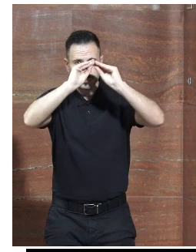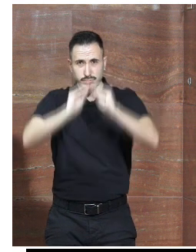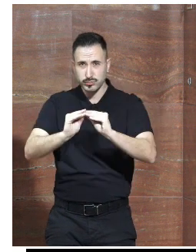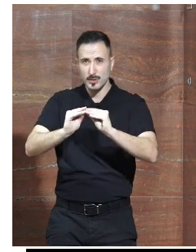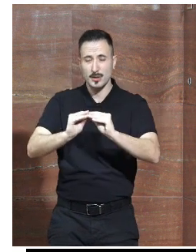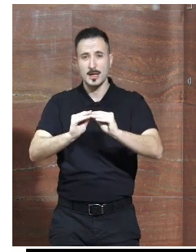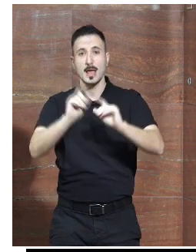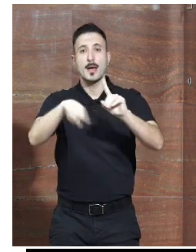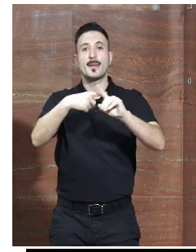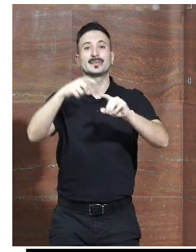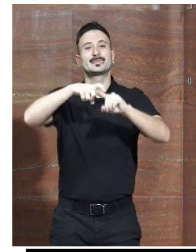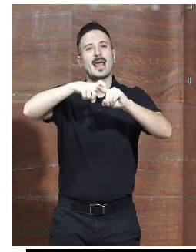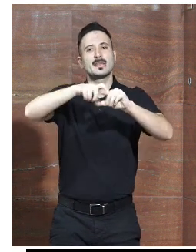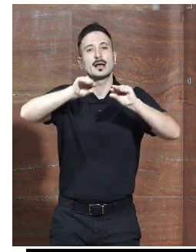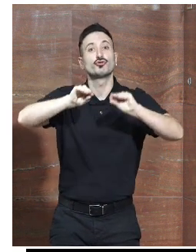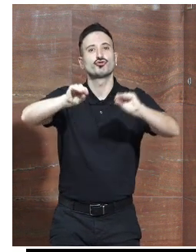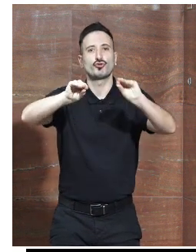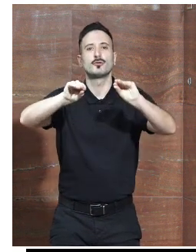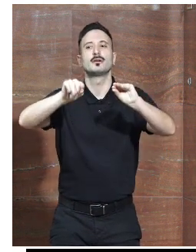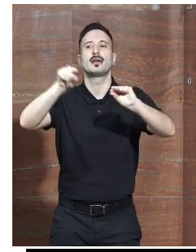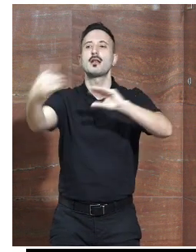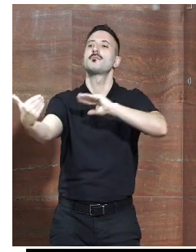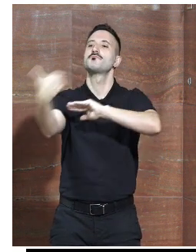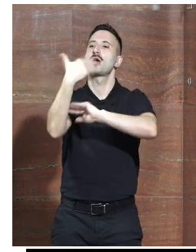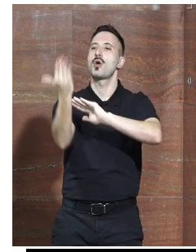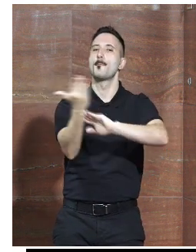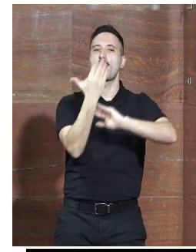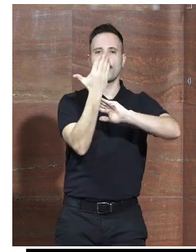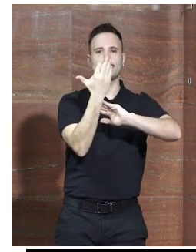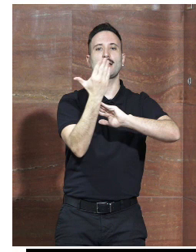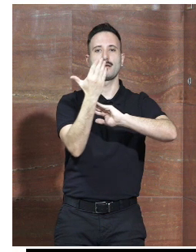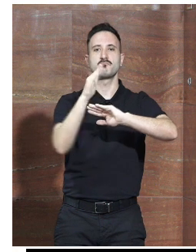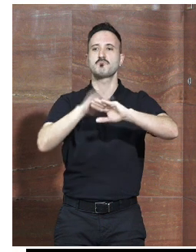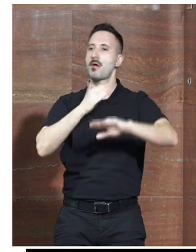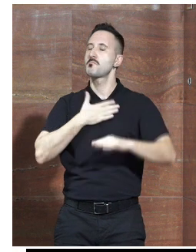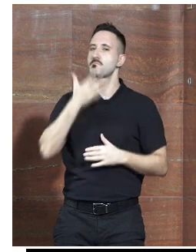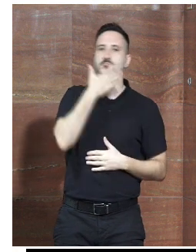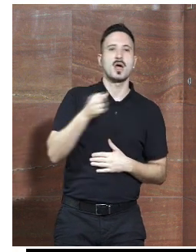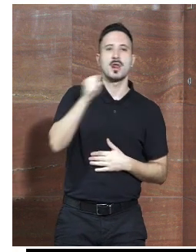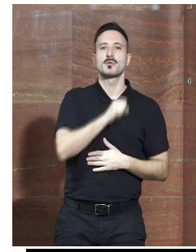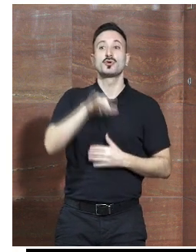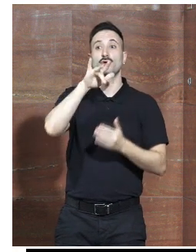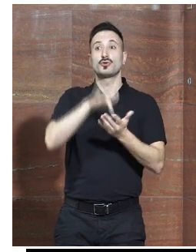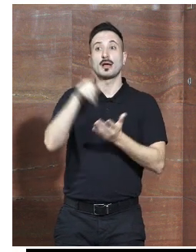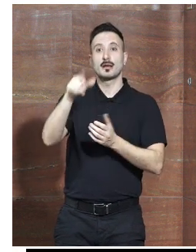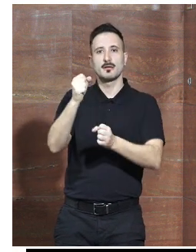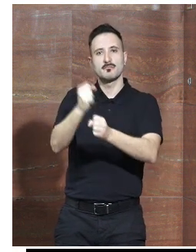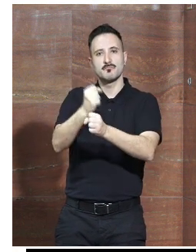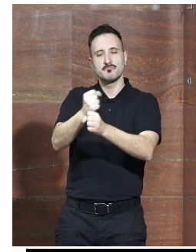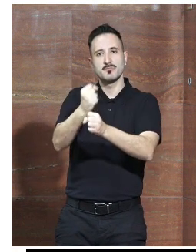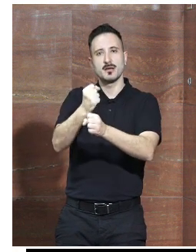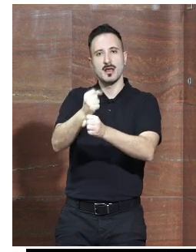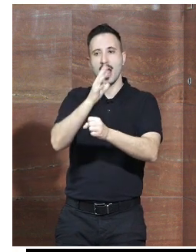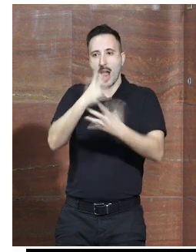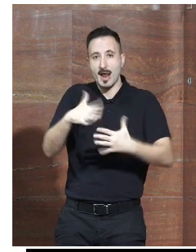geométrica y morfológica, y nos hizo una primera propuesta que nos pareció fantástica. Aquí ven, este es el mapa actual de nuestra red,